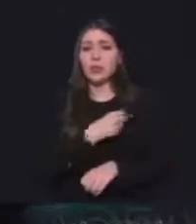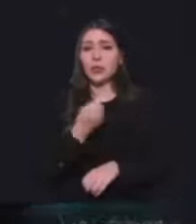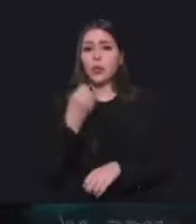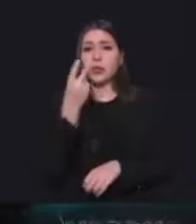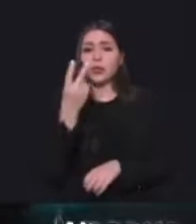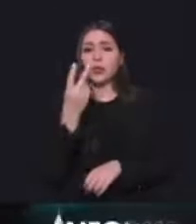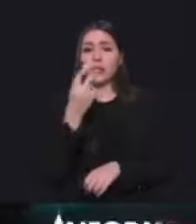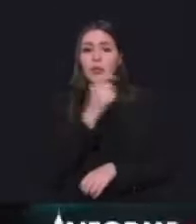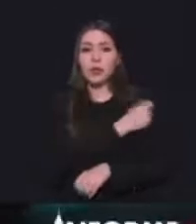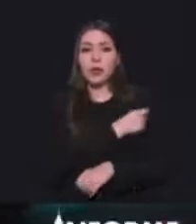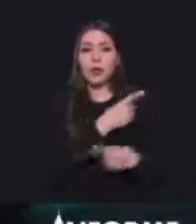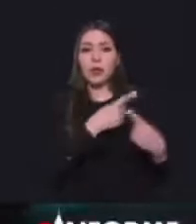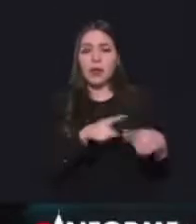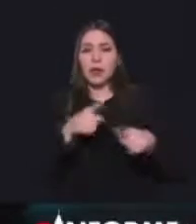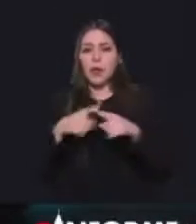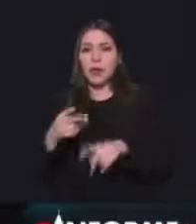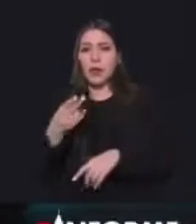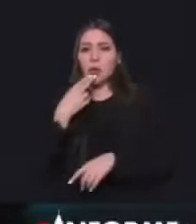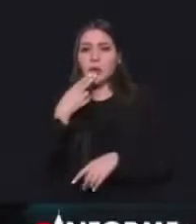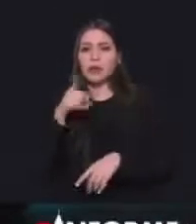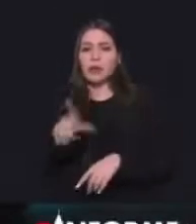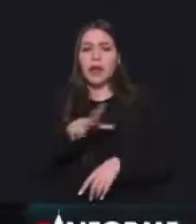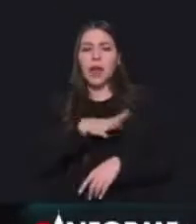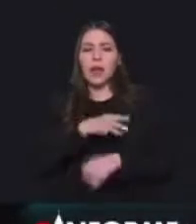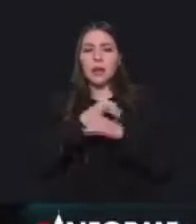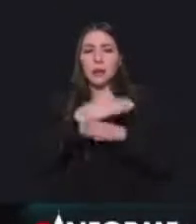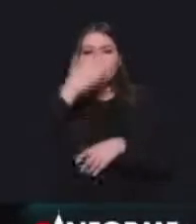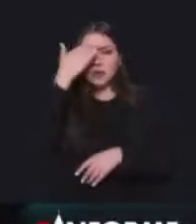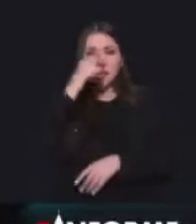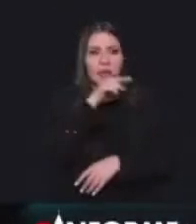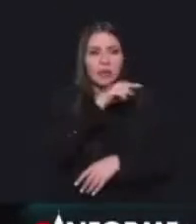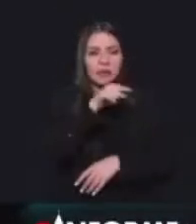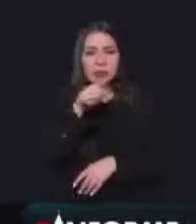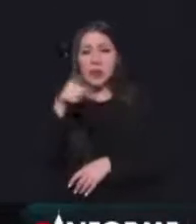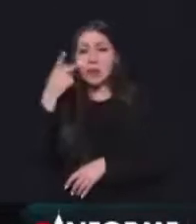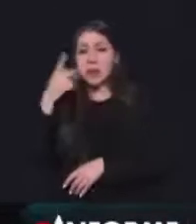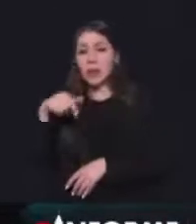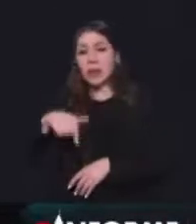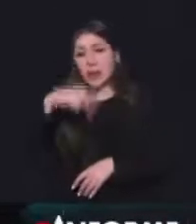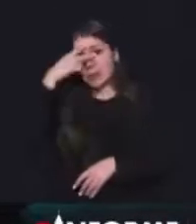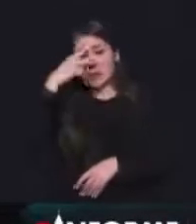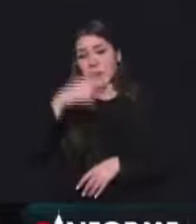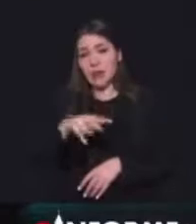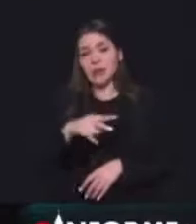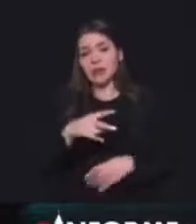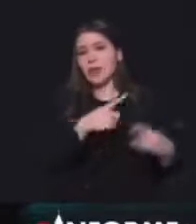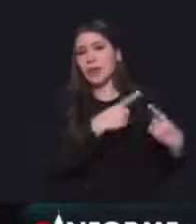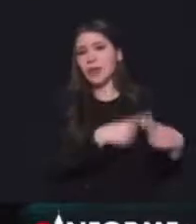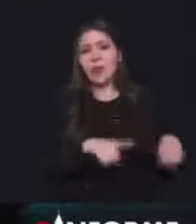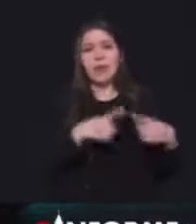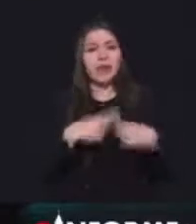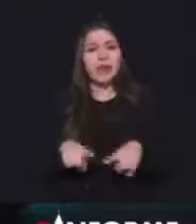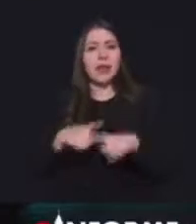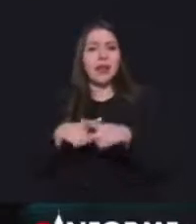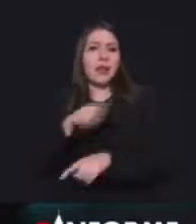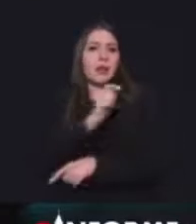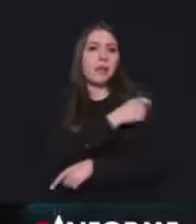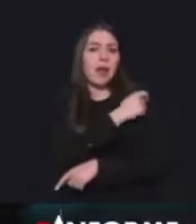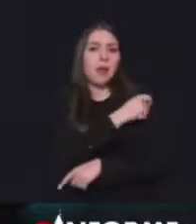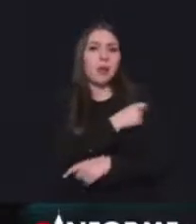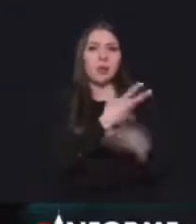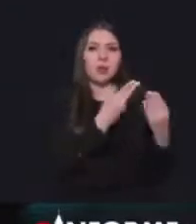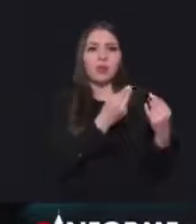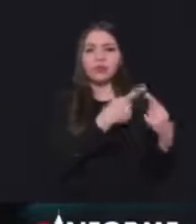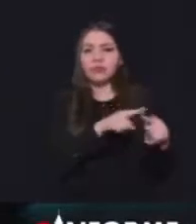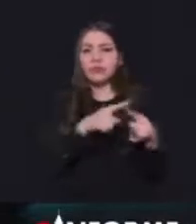tipos de vacunas, ¿no? En la mayoría de lo que han hecho. Pero en México hemos usado muchos tipos de vacunas. Necesitamos